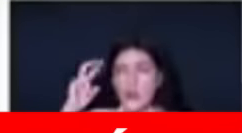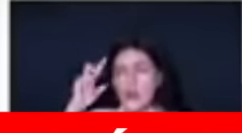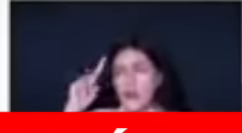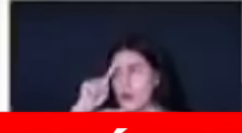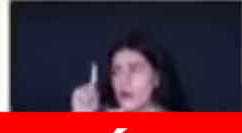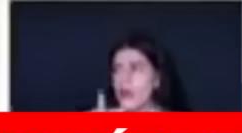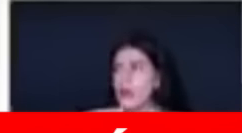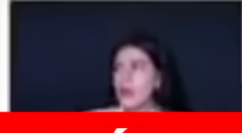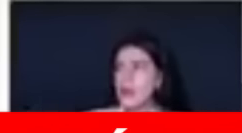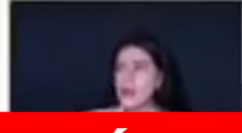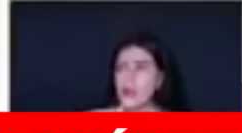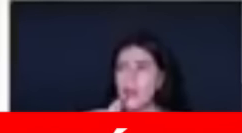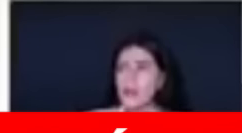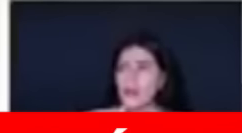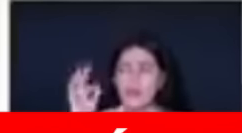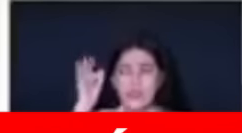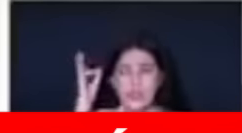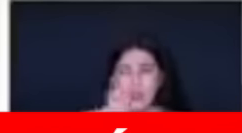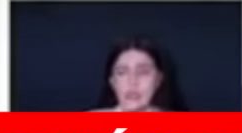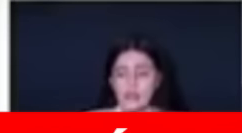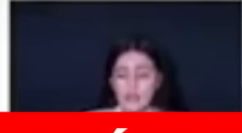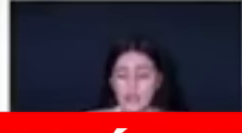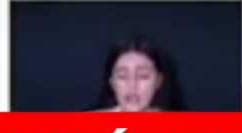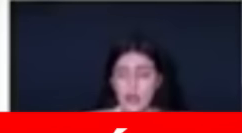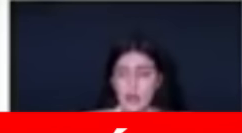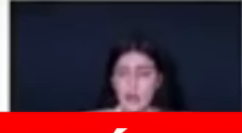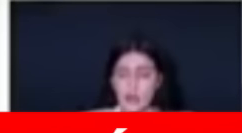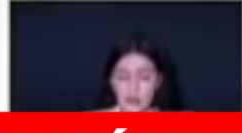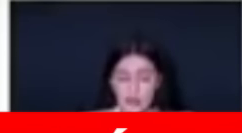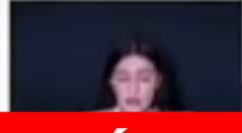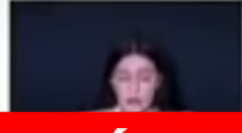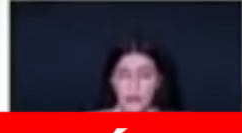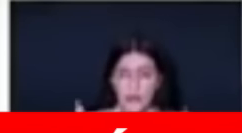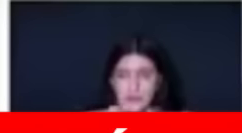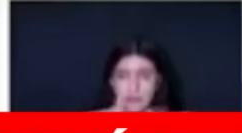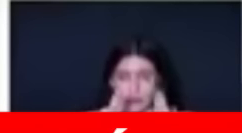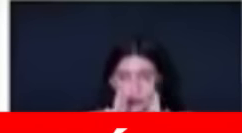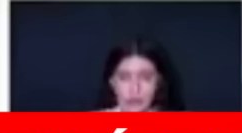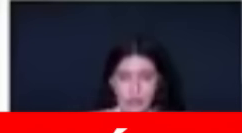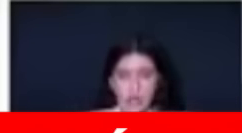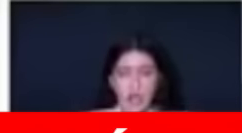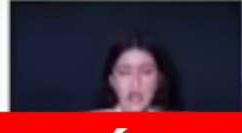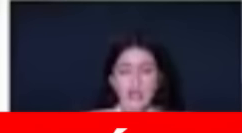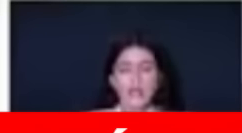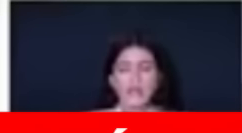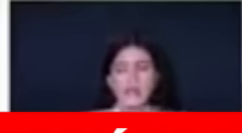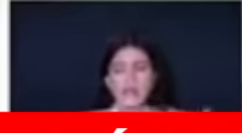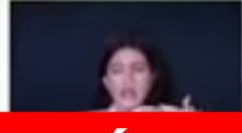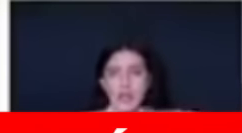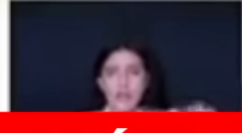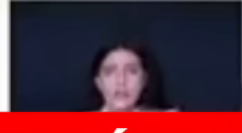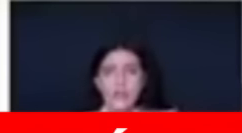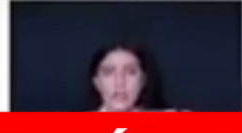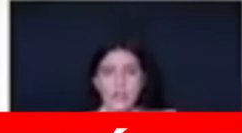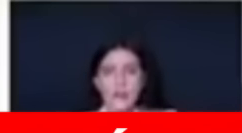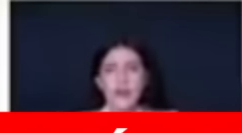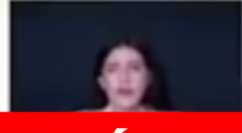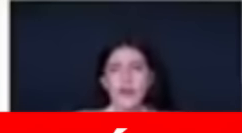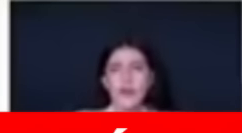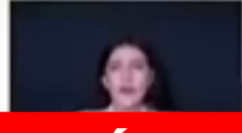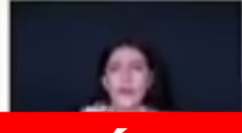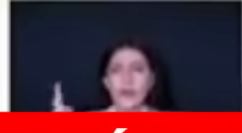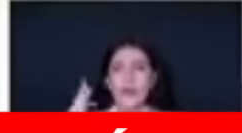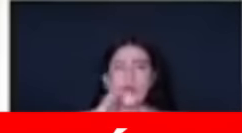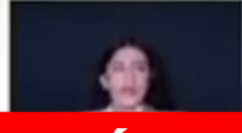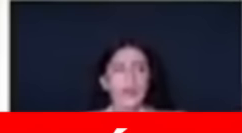servirles era con una relación funcional con el gobierno federal, que se valía